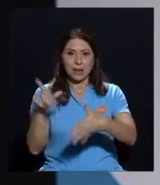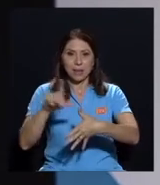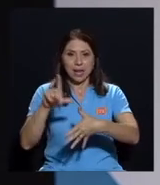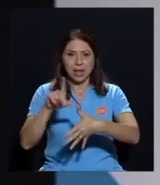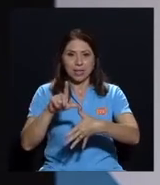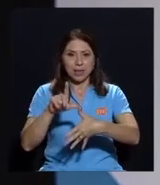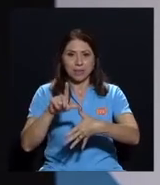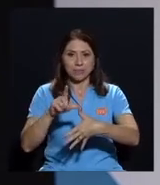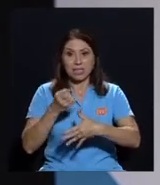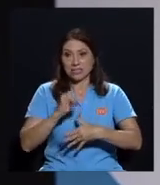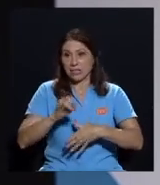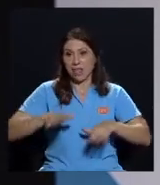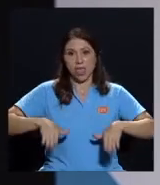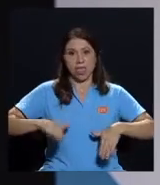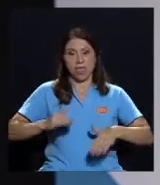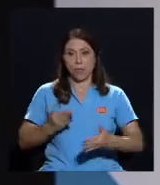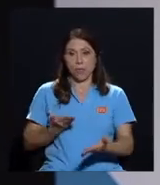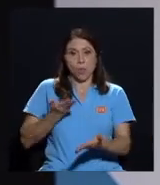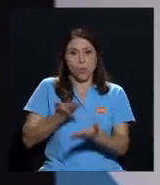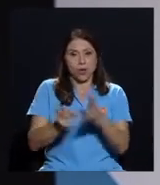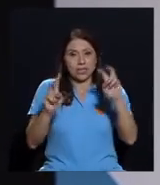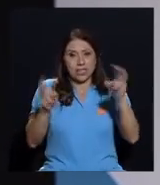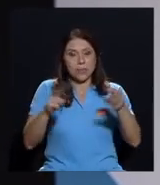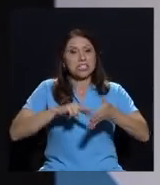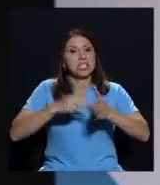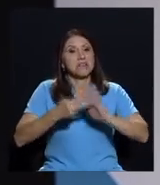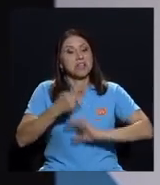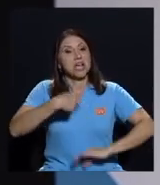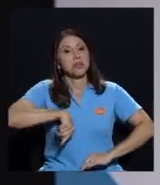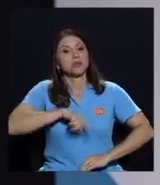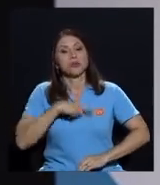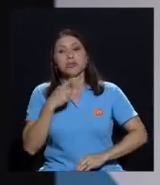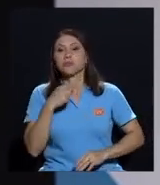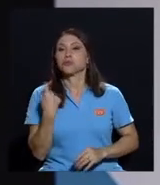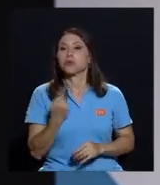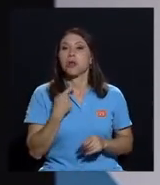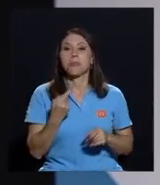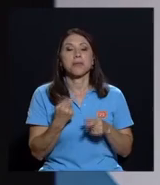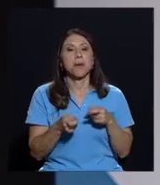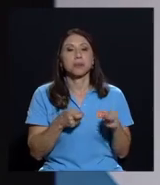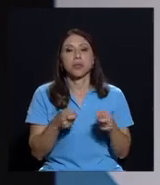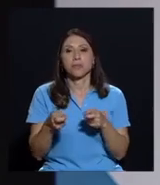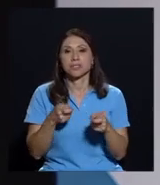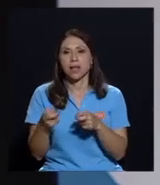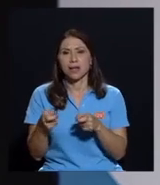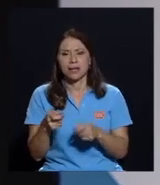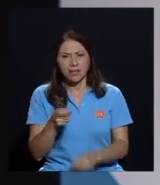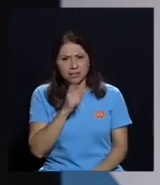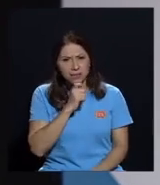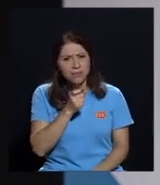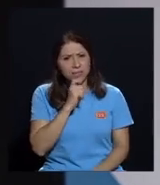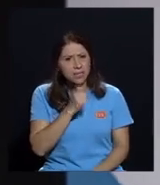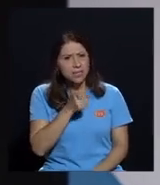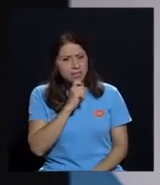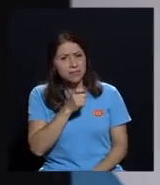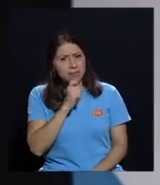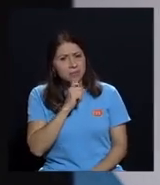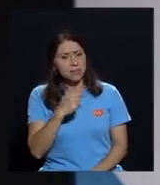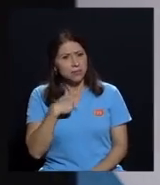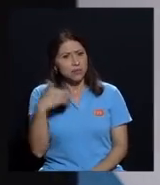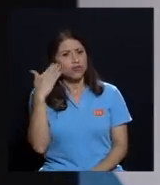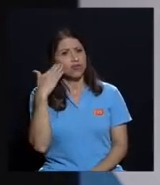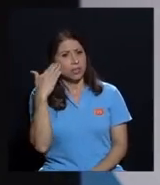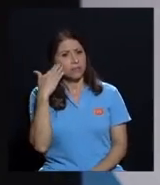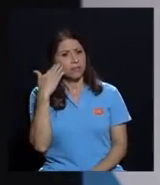proponer esos temas allí sería decir vamos a administrar en nada más y es difícil es difícil yo yo sé